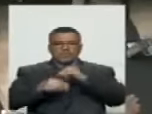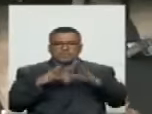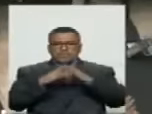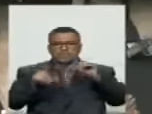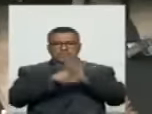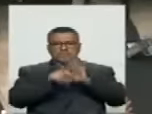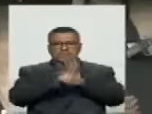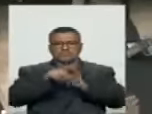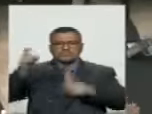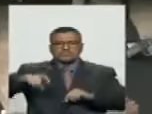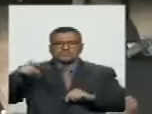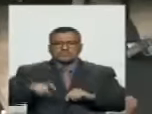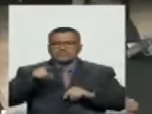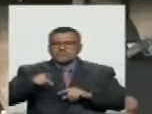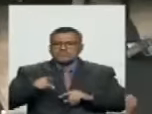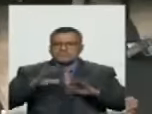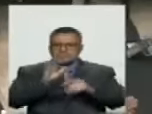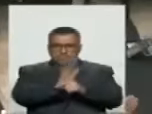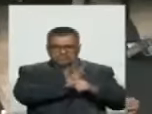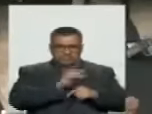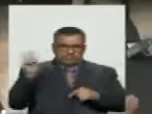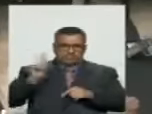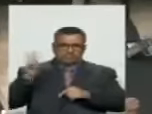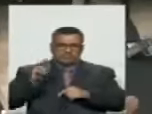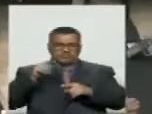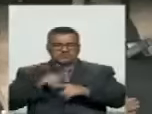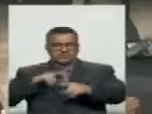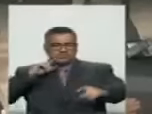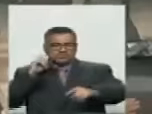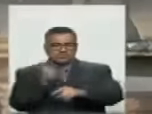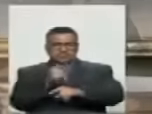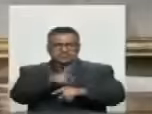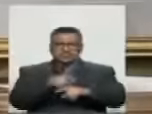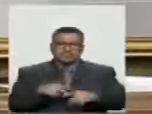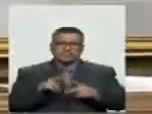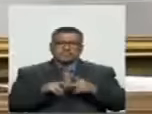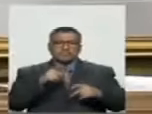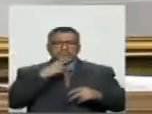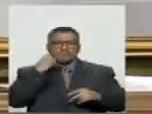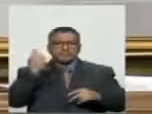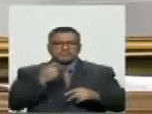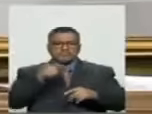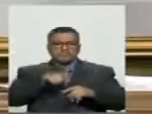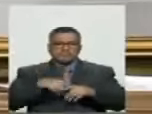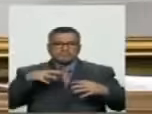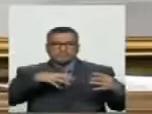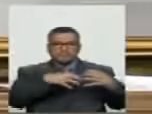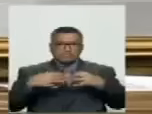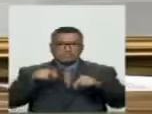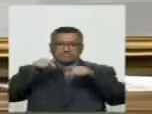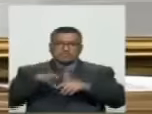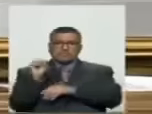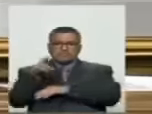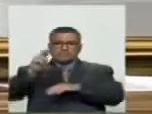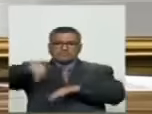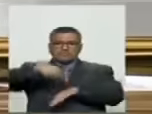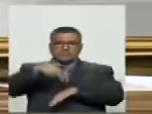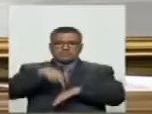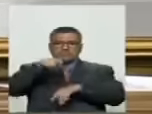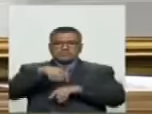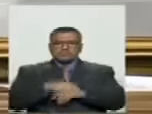que sean necesarias para proteger a Venezuela contra el fascismo, contra el odio y contra la violencia. Desde esta Asamblea